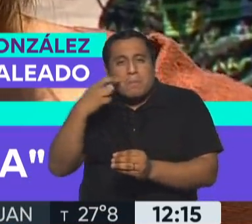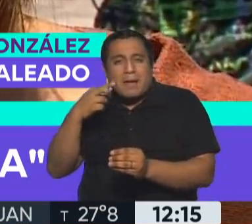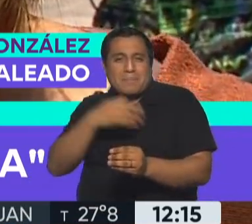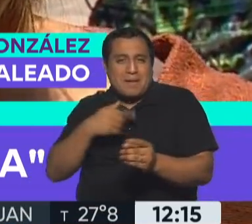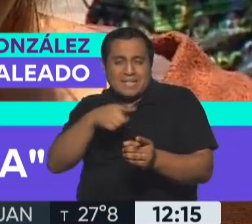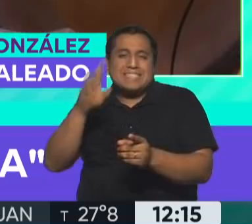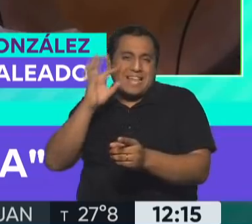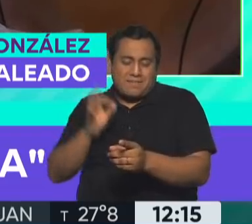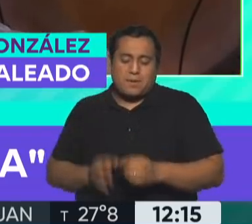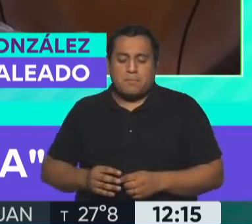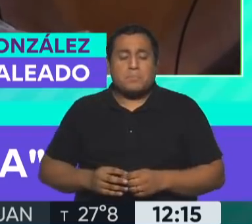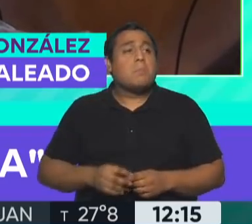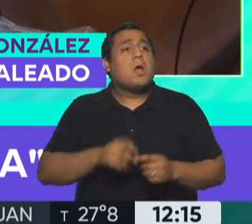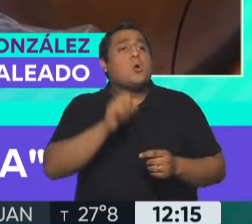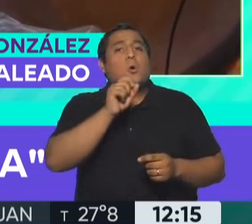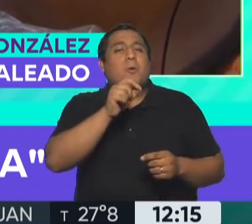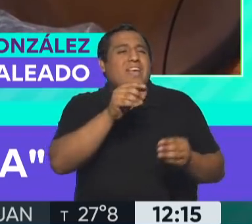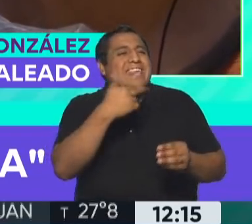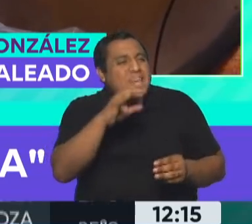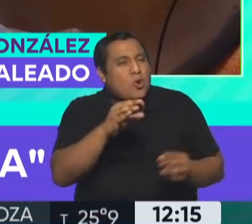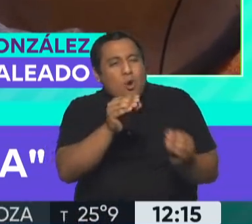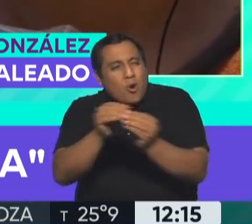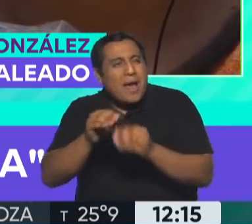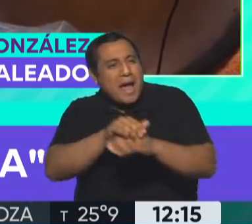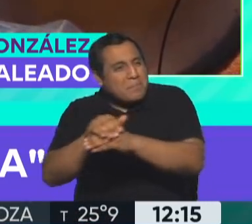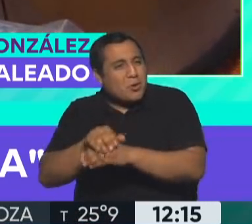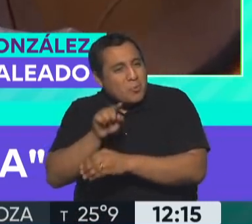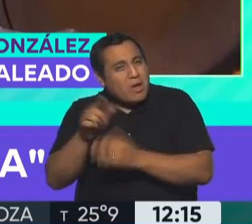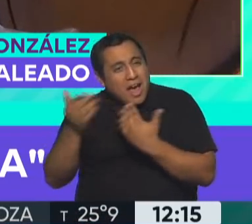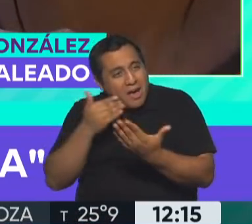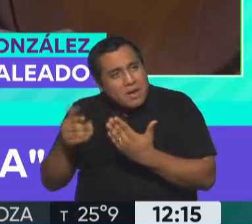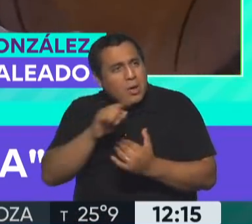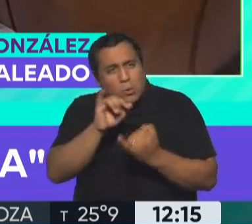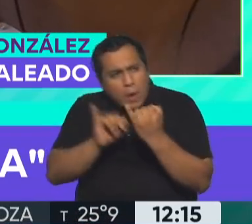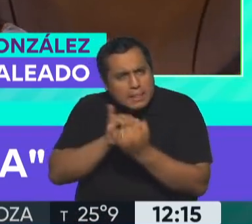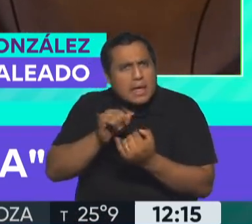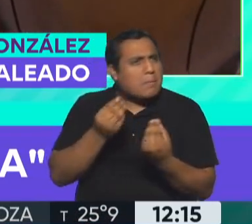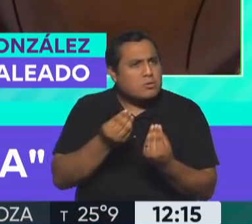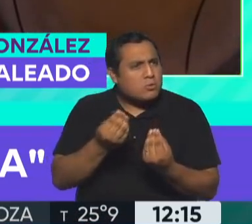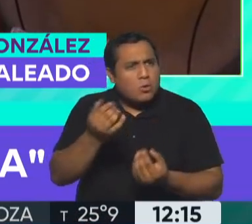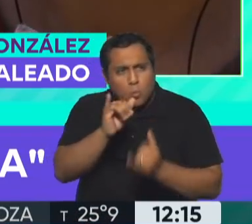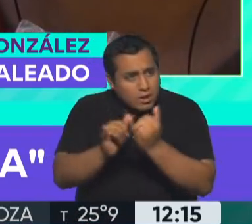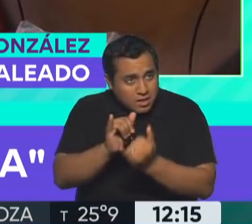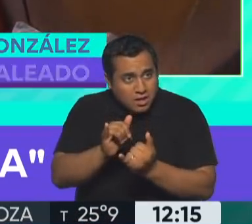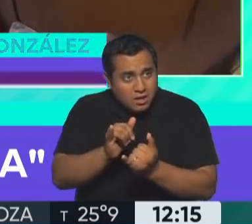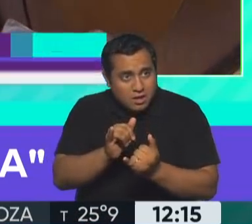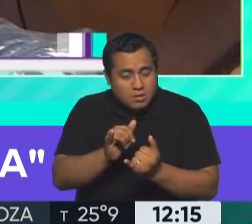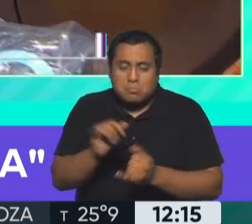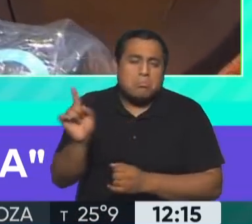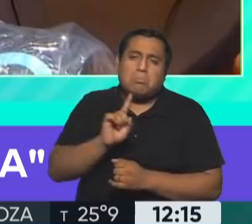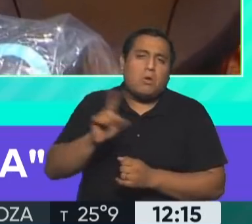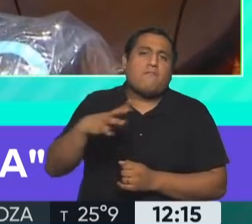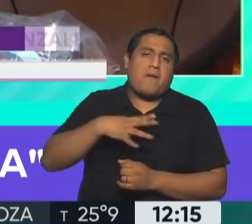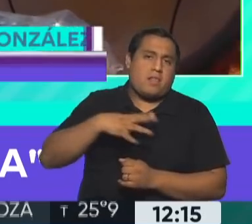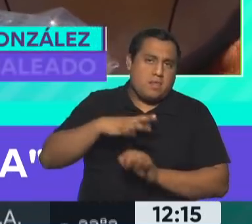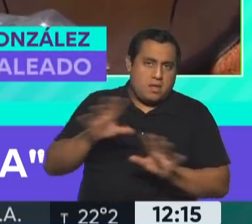con los amigos de tu hijo? ¿Ellos te pudieron contar relatar qué es lo que pasó? No. No,